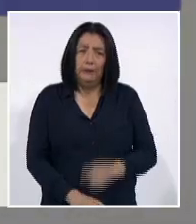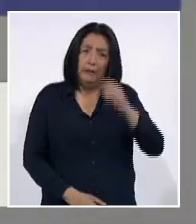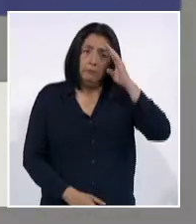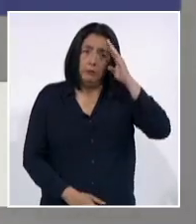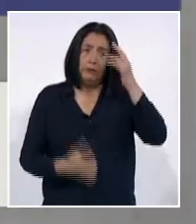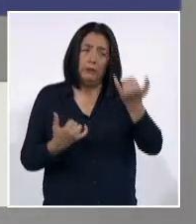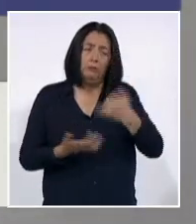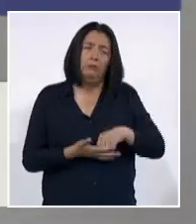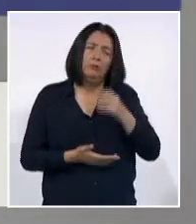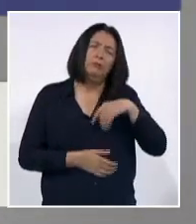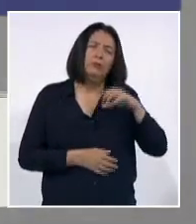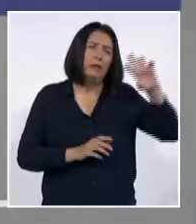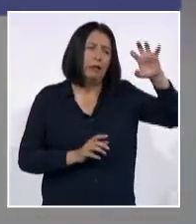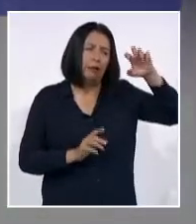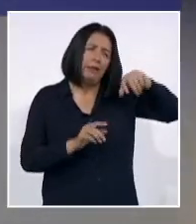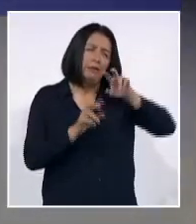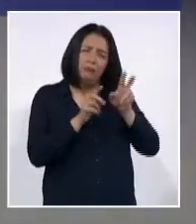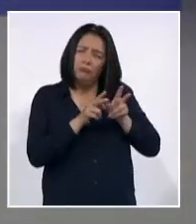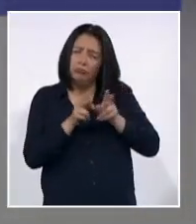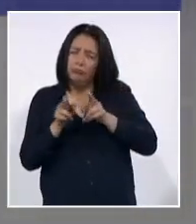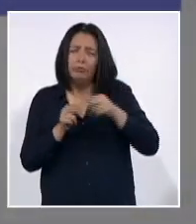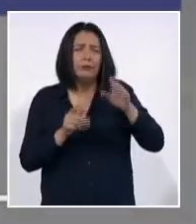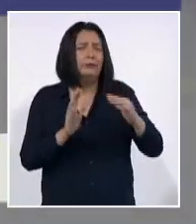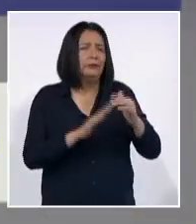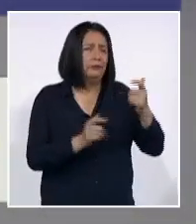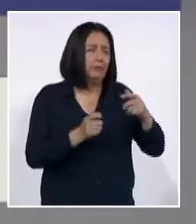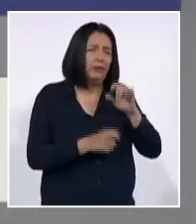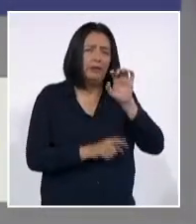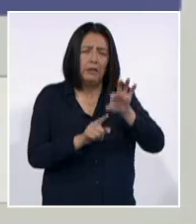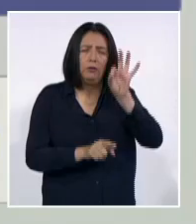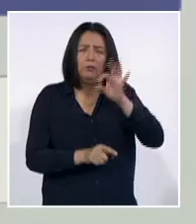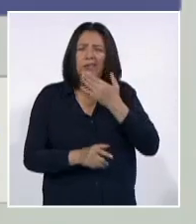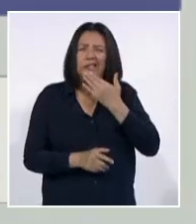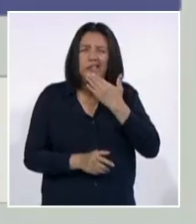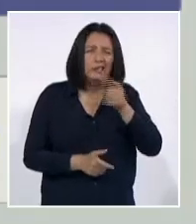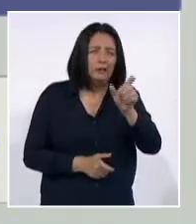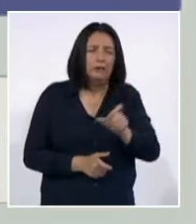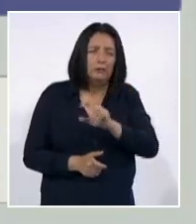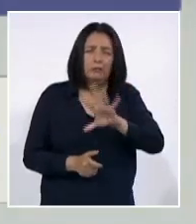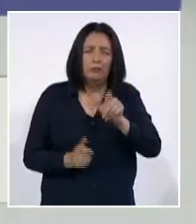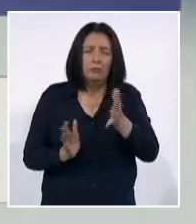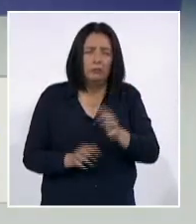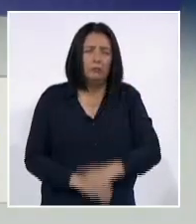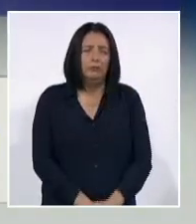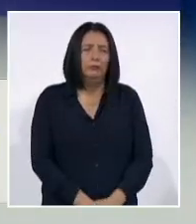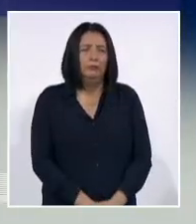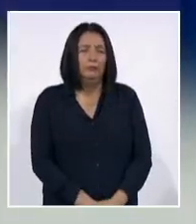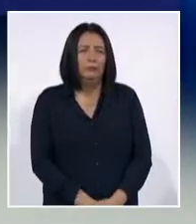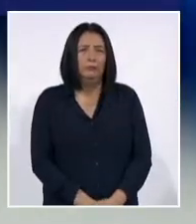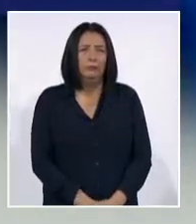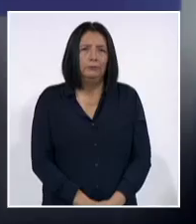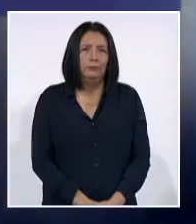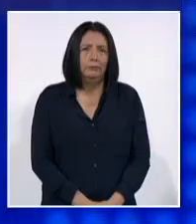policía ahora trabaja en la revisión de las cámaras de seguridad del centro comercial para así dar con la identificación de los asaltantes.